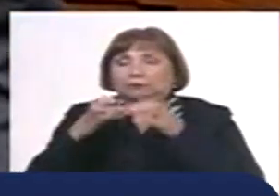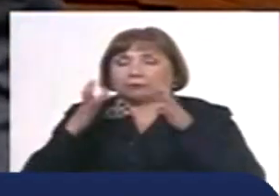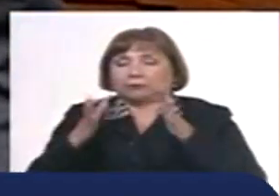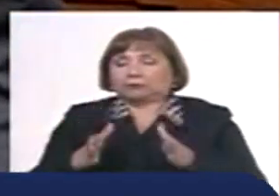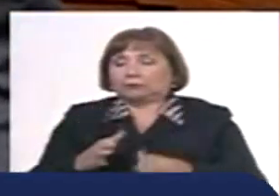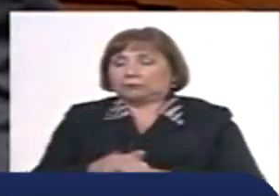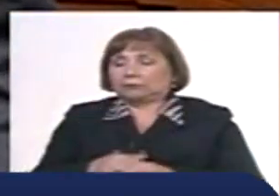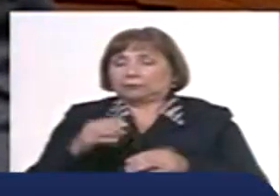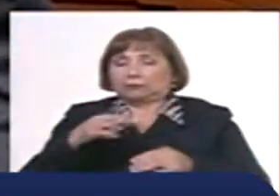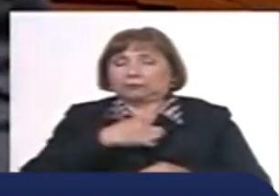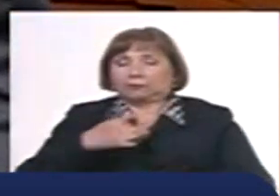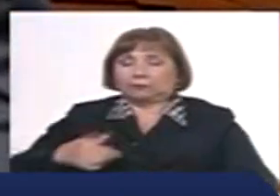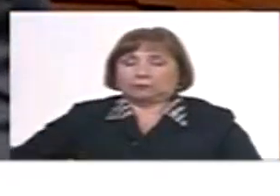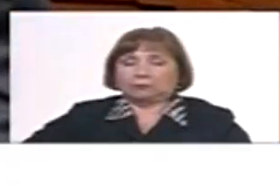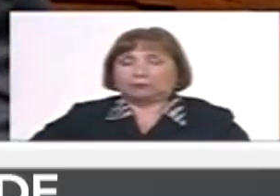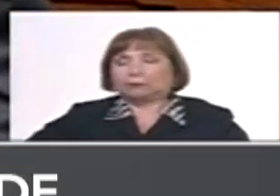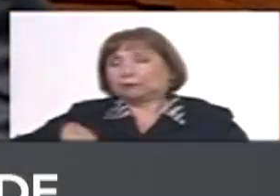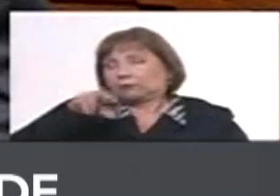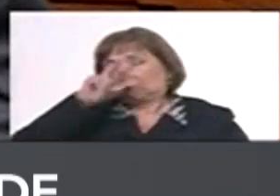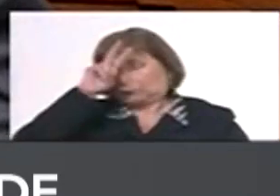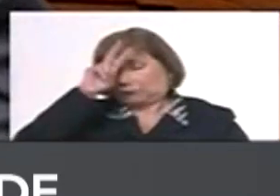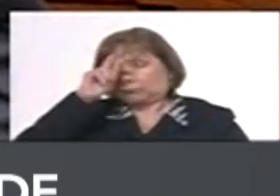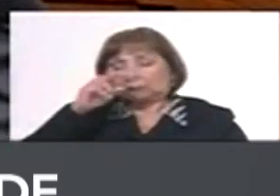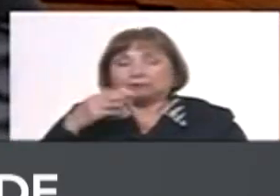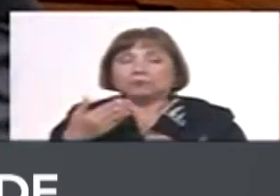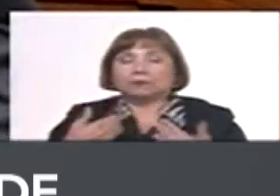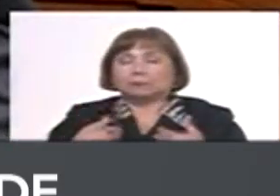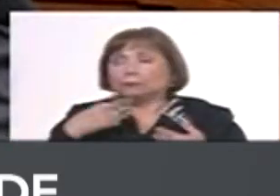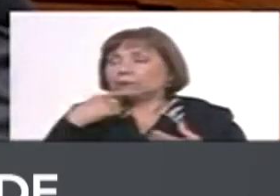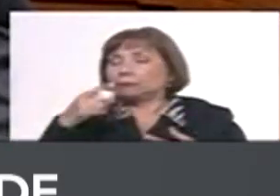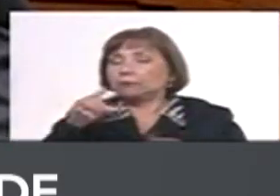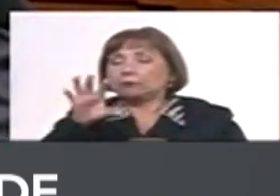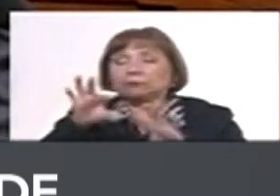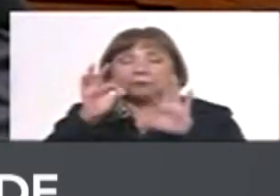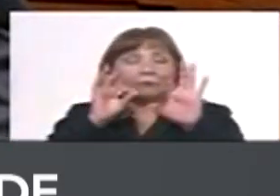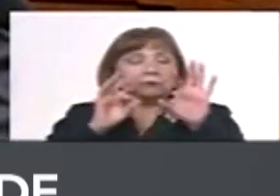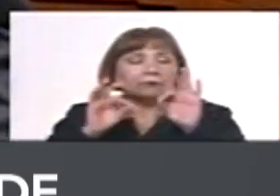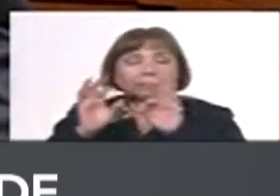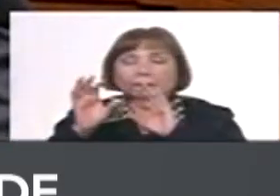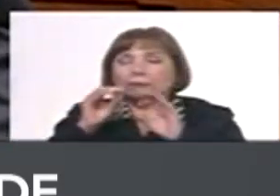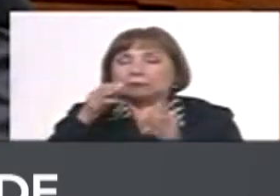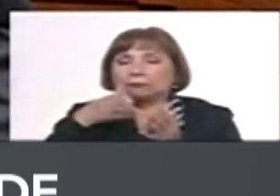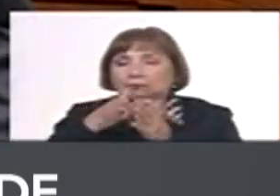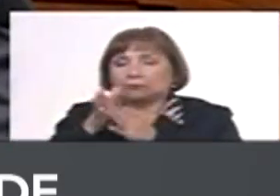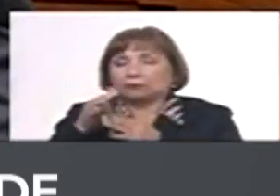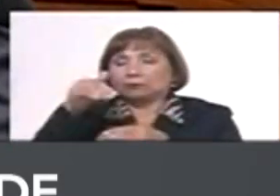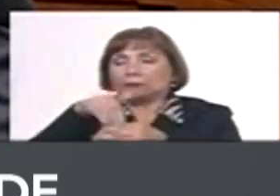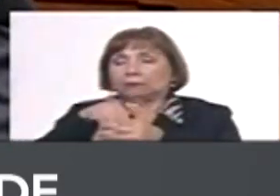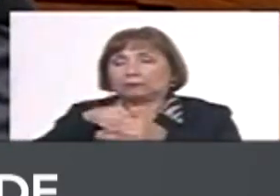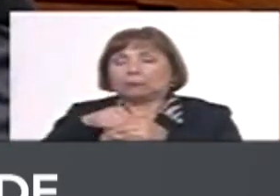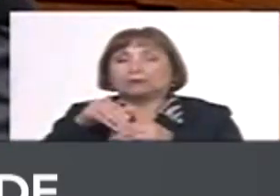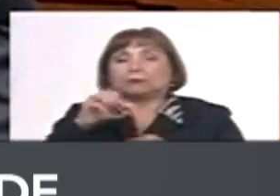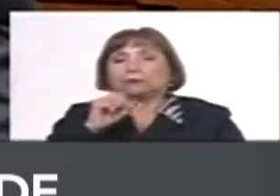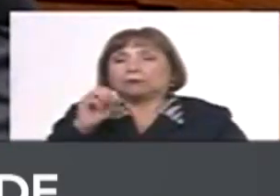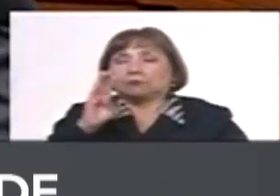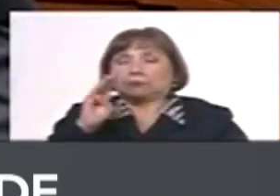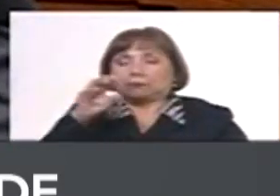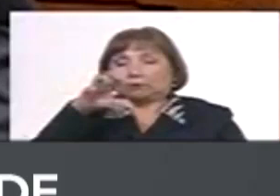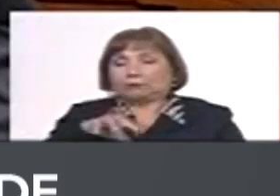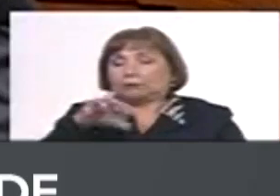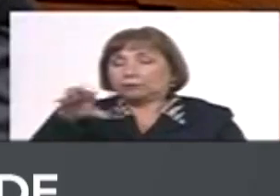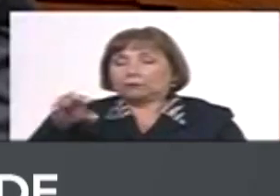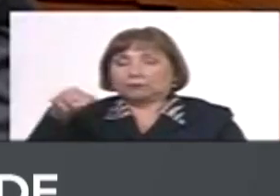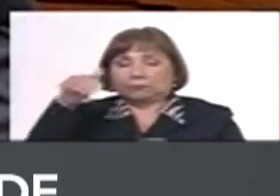congresistas y el presidente de la República han sido elegidos mediante el voto soberano del